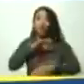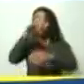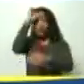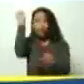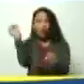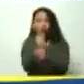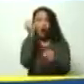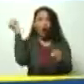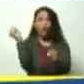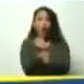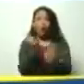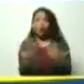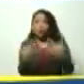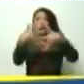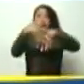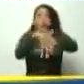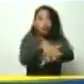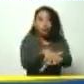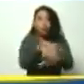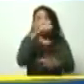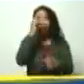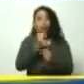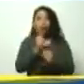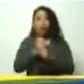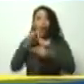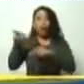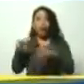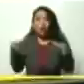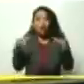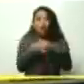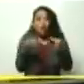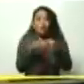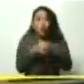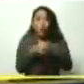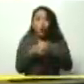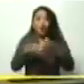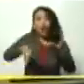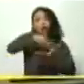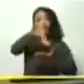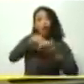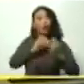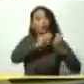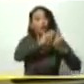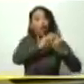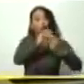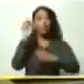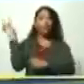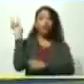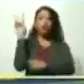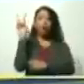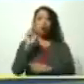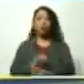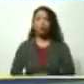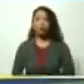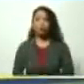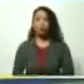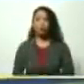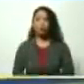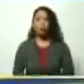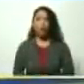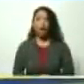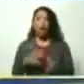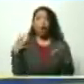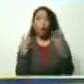también integrante de esta comisión nacional de diálogo de Venezuela, a la